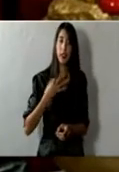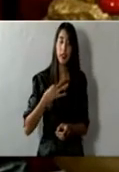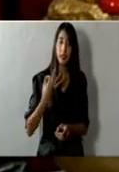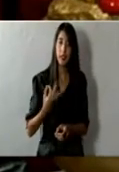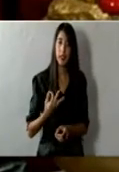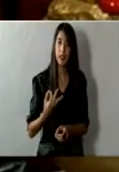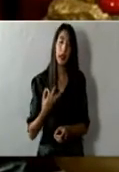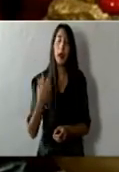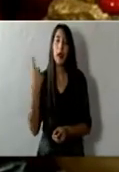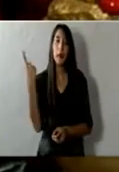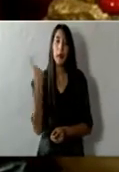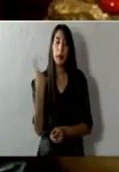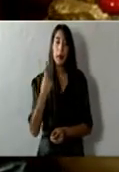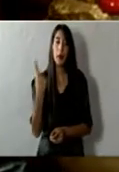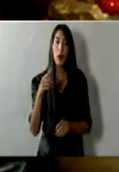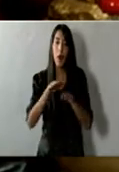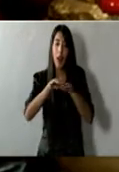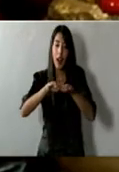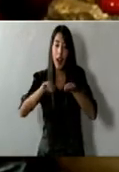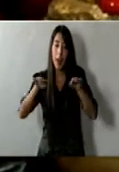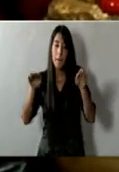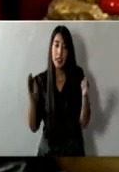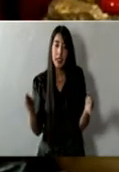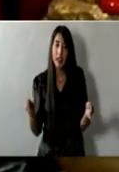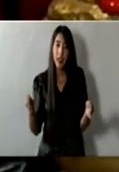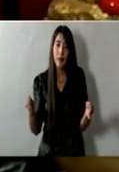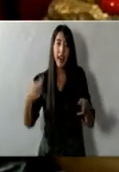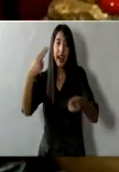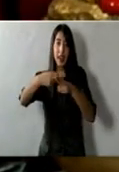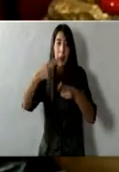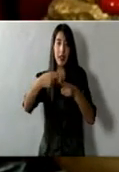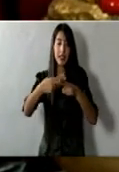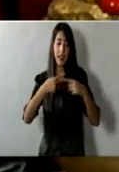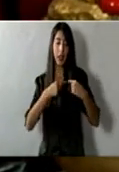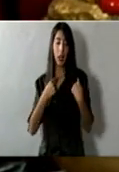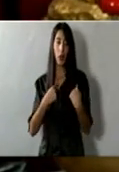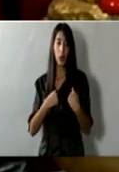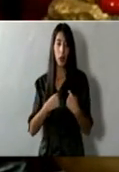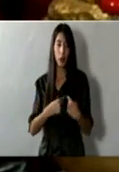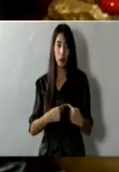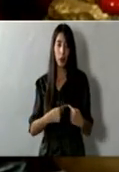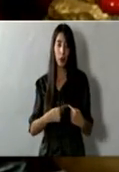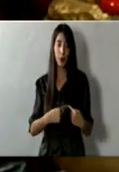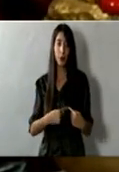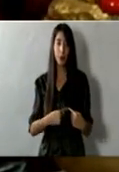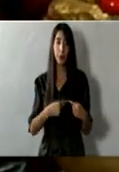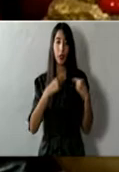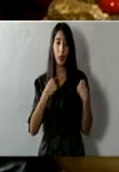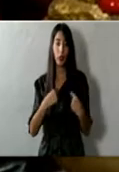Primeramente, nuestra mesa podría ser nuestro corazón, donde ahí nos servimos de comer el pan y